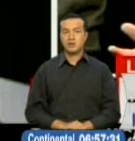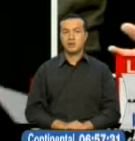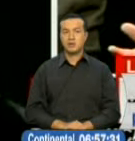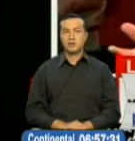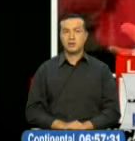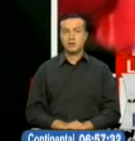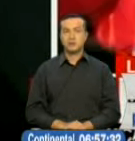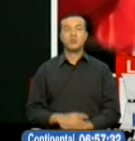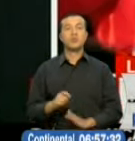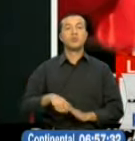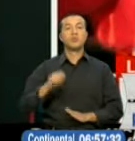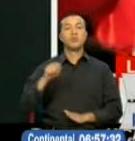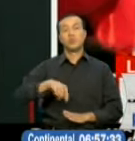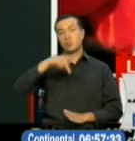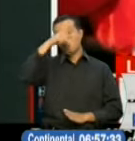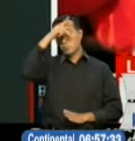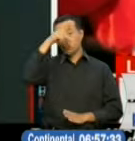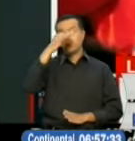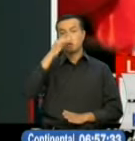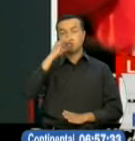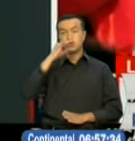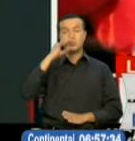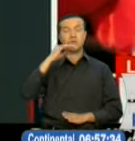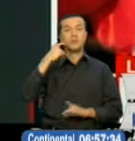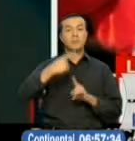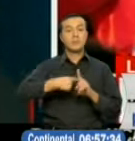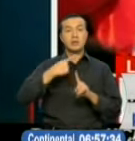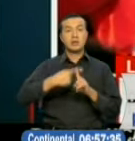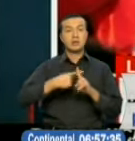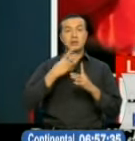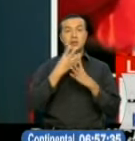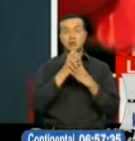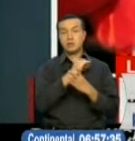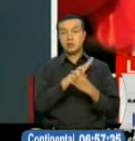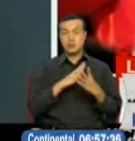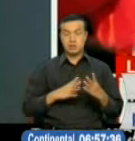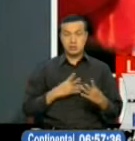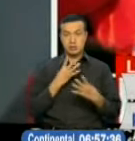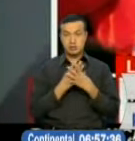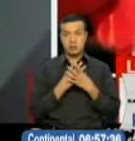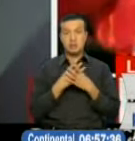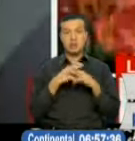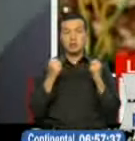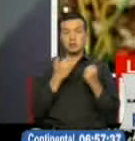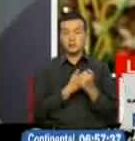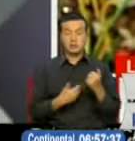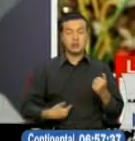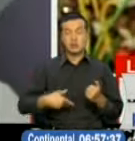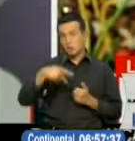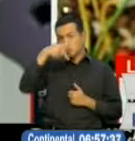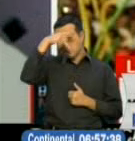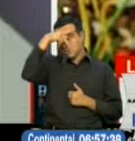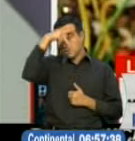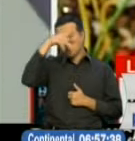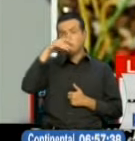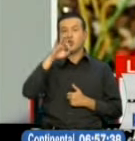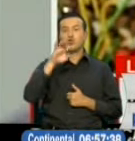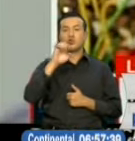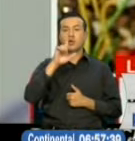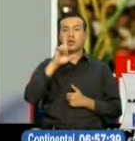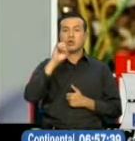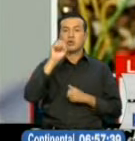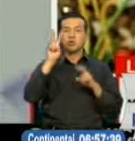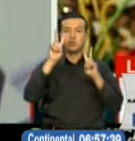El Poder Judicial en Perú dictó 18 meses de prisión preventiva contra el expresidente Alejandro Toledo por el delito de lavados de activo en el